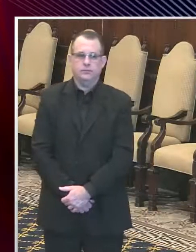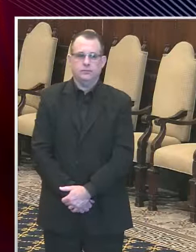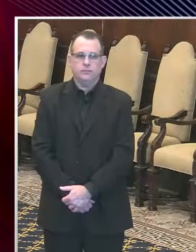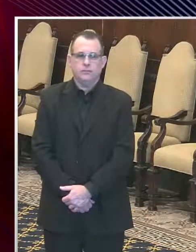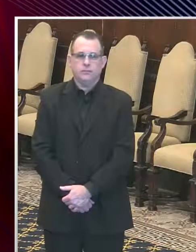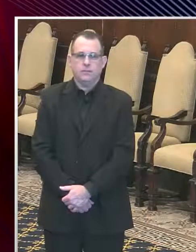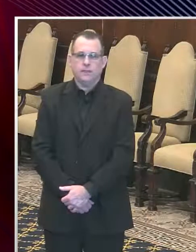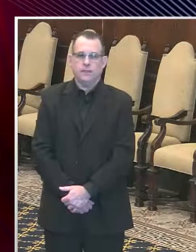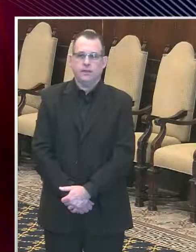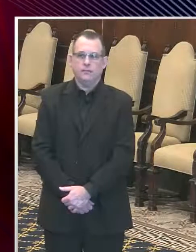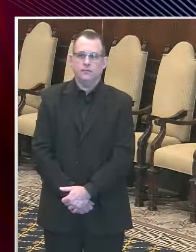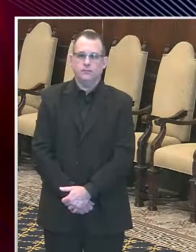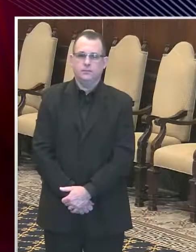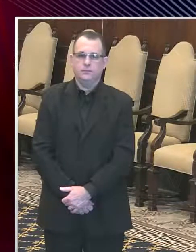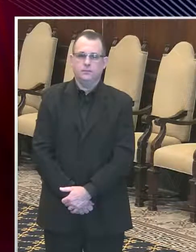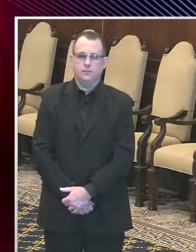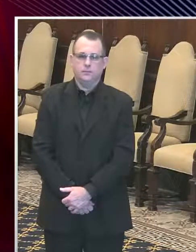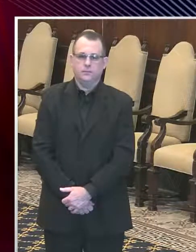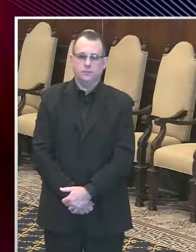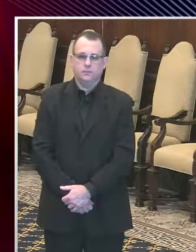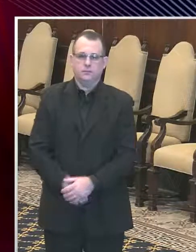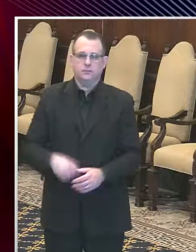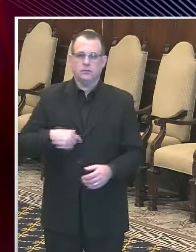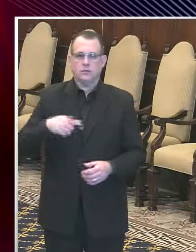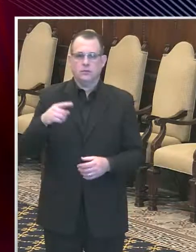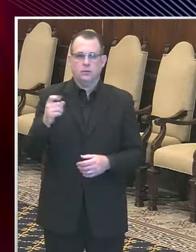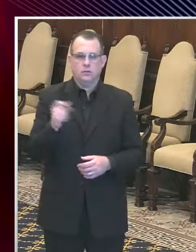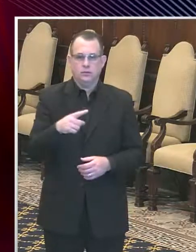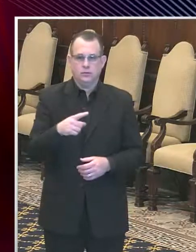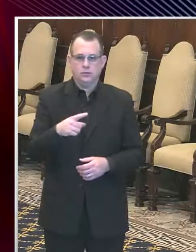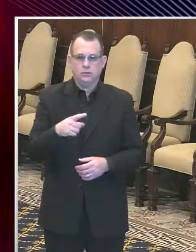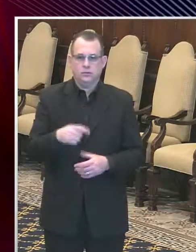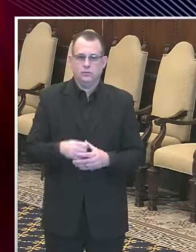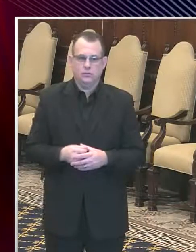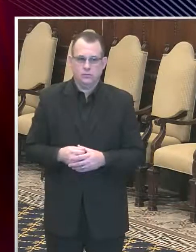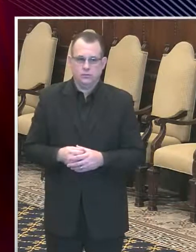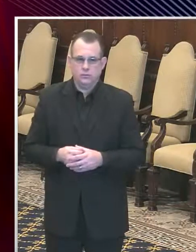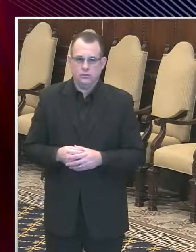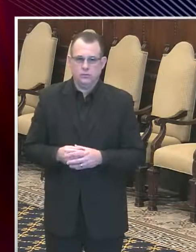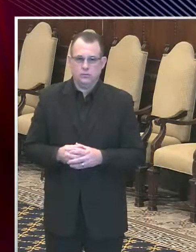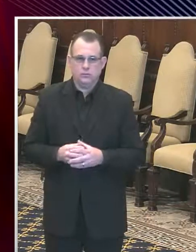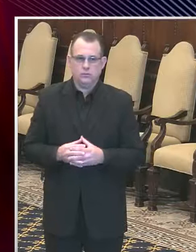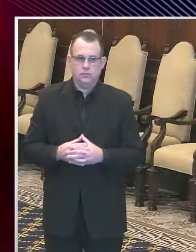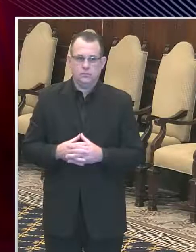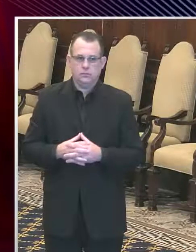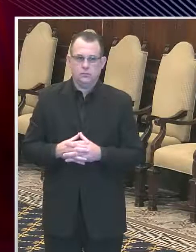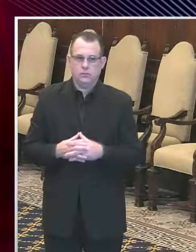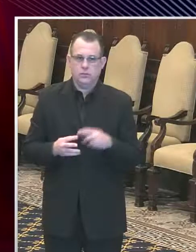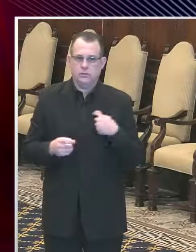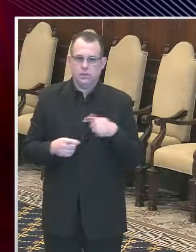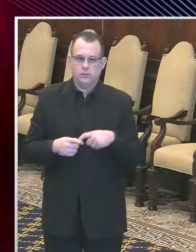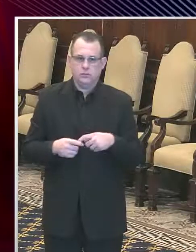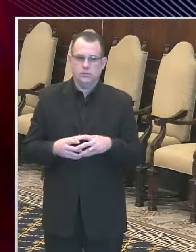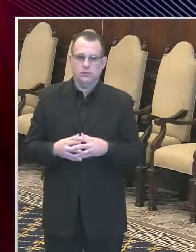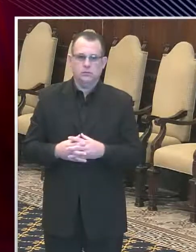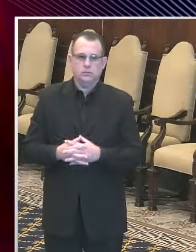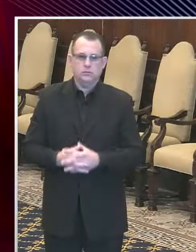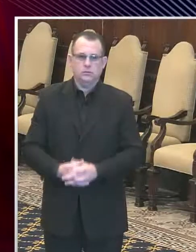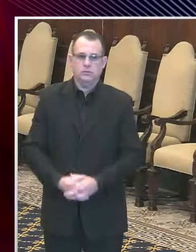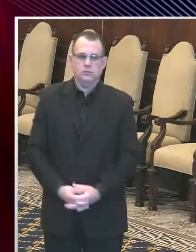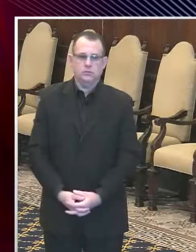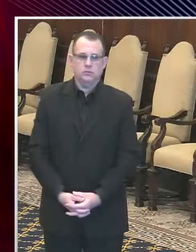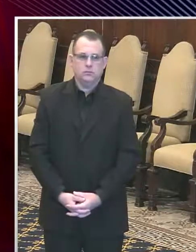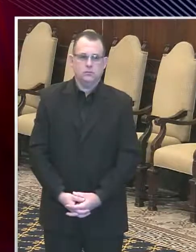La próxima pregunta es sobre los nursing homes. Ya él más o menos habló sobre esto, pero es simplemente si podría ser un poco